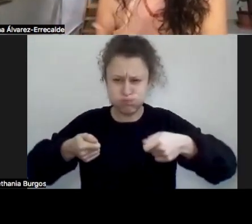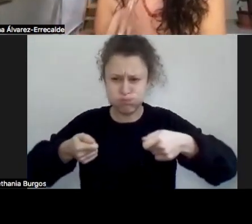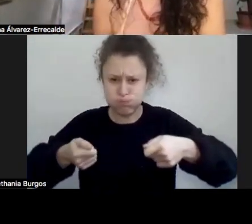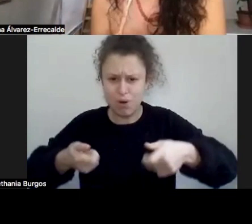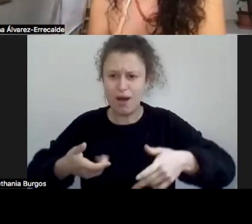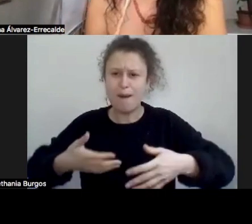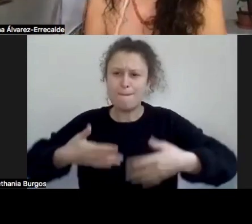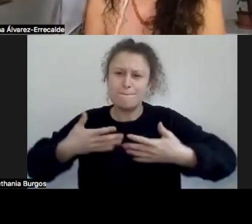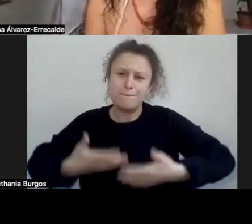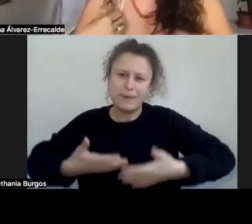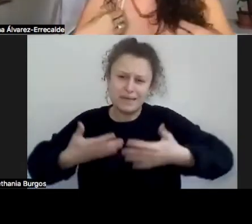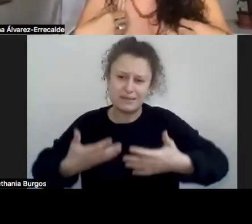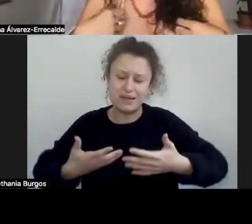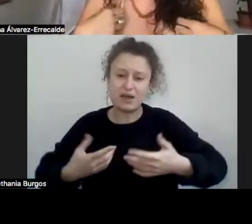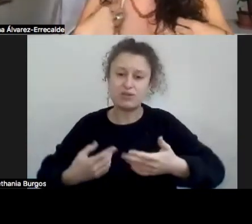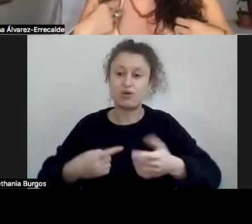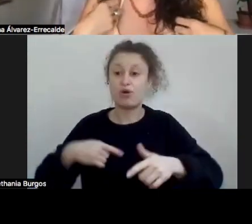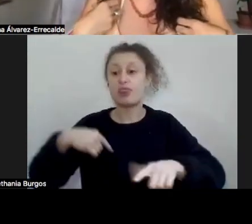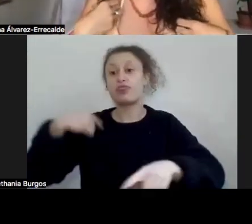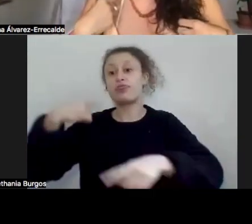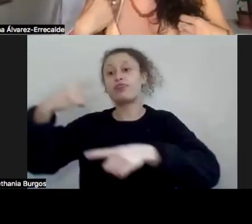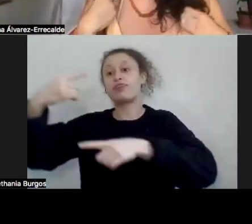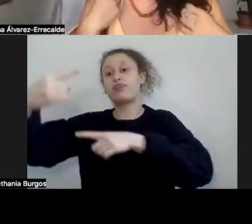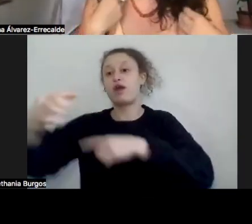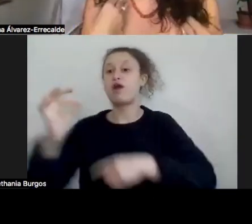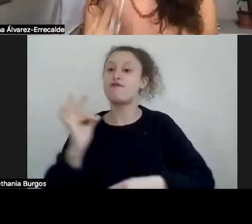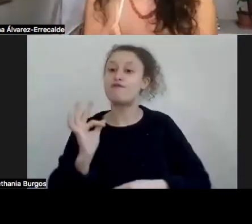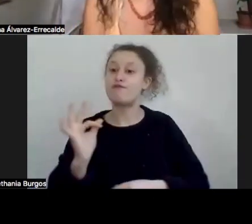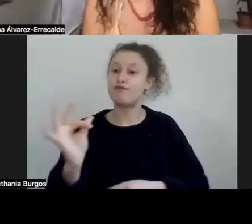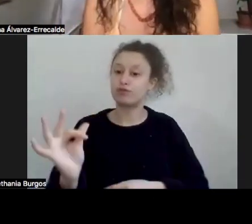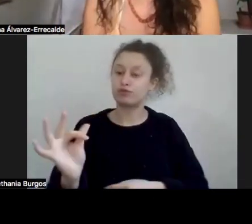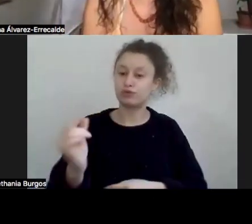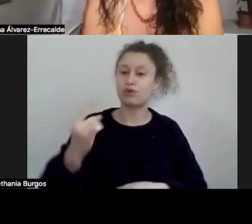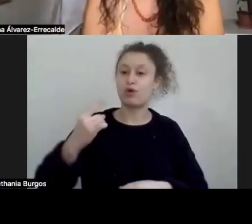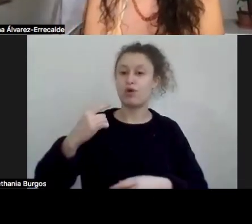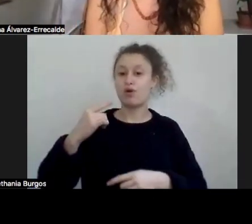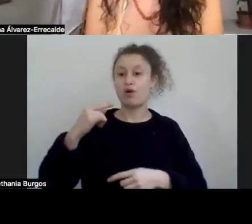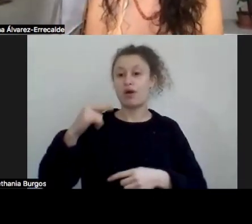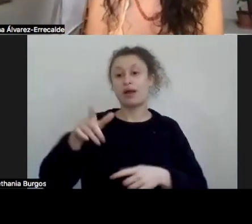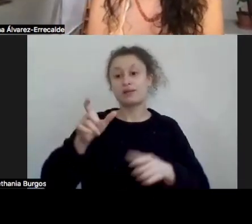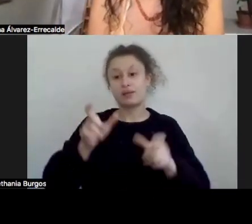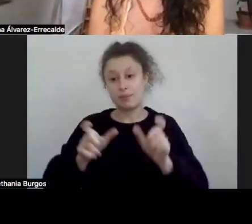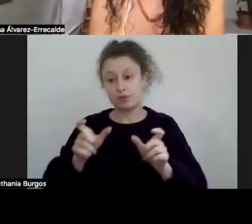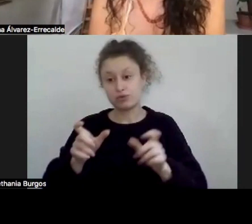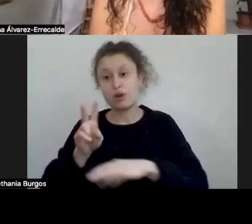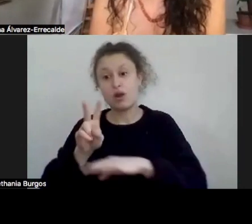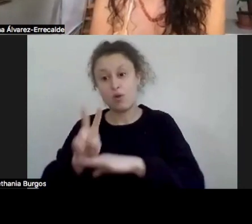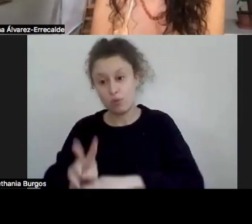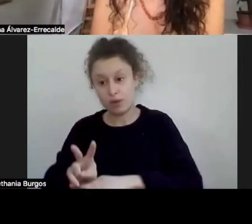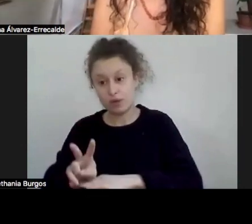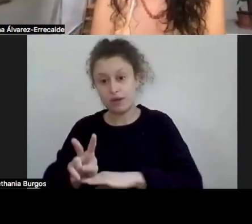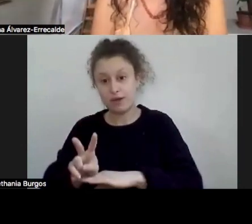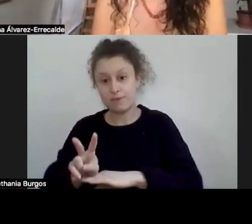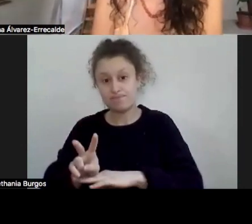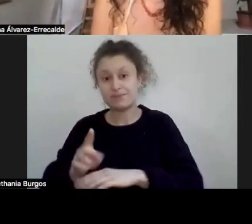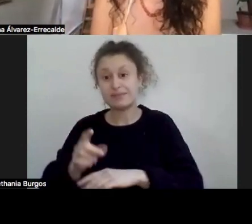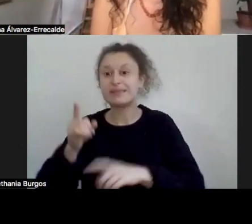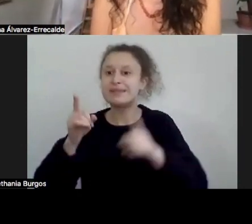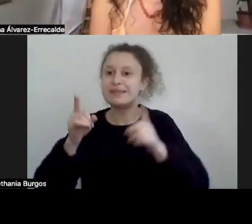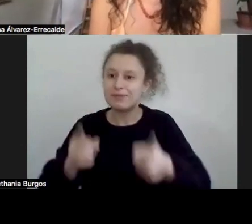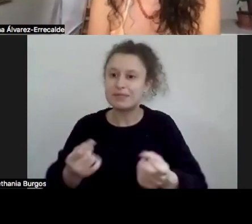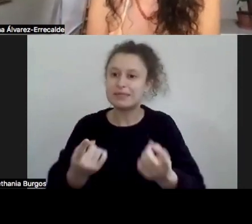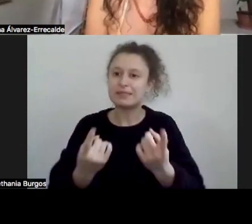para tratar de conseguir que los apoyos que se den a las cuidadoras tengan en cuenta también la